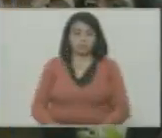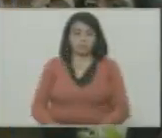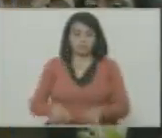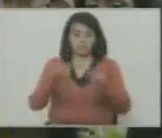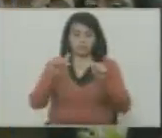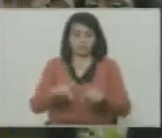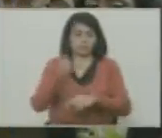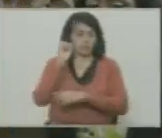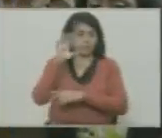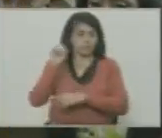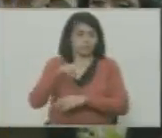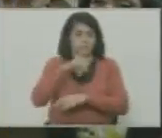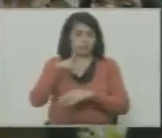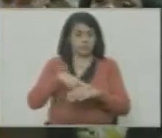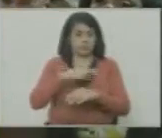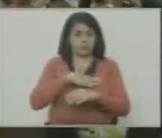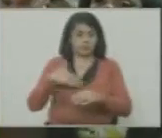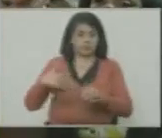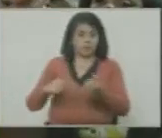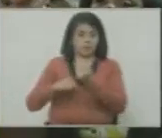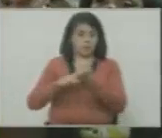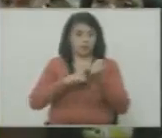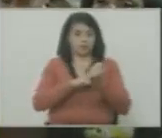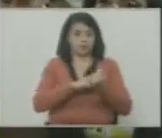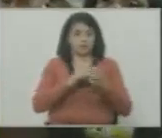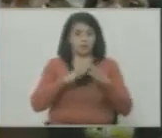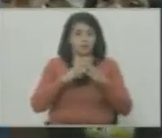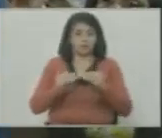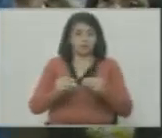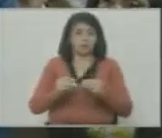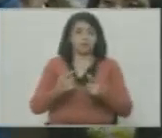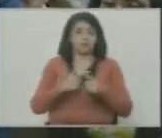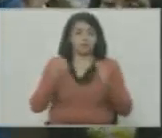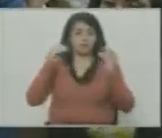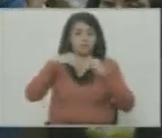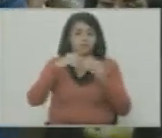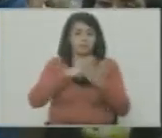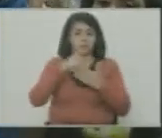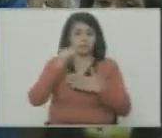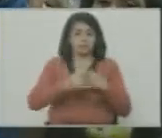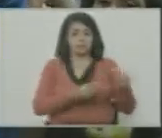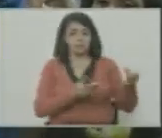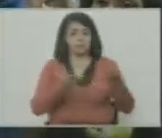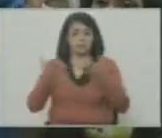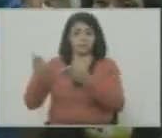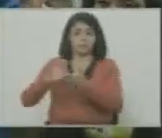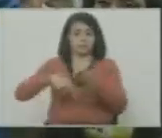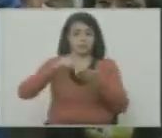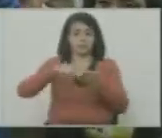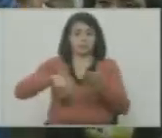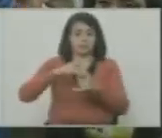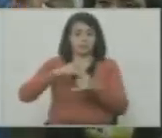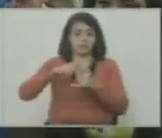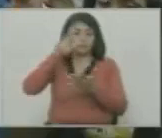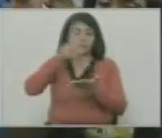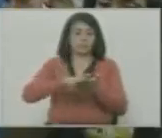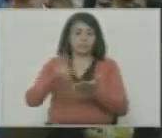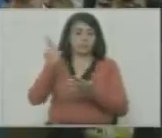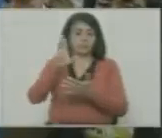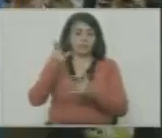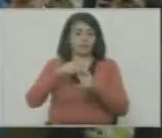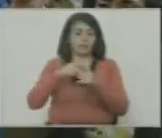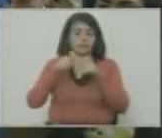aquí, desde el Parlamento, quisiéramos apoyar, refrendar el Tratado de la Prohibición de Armas Nucleares firmado y ratificado por la